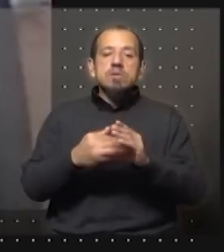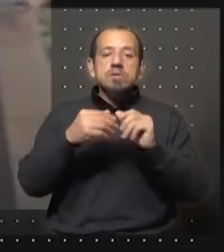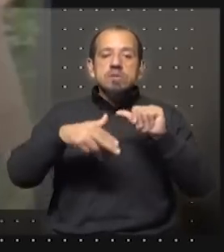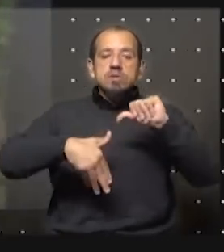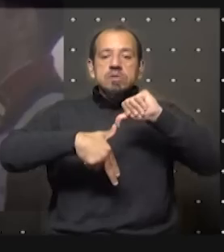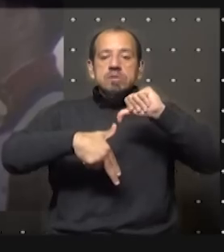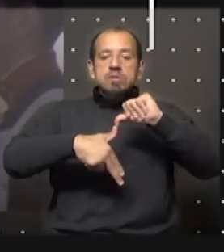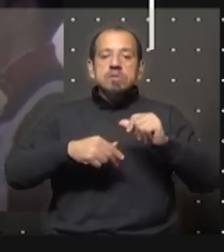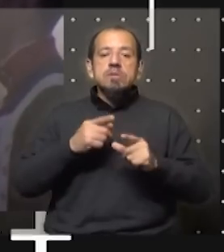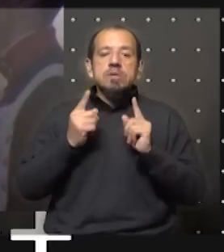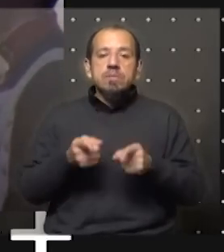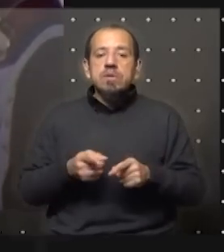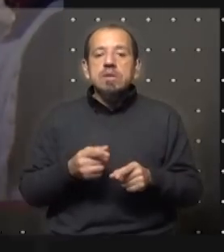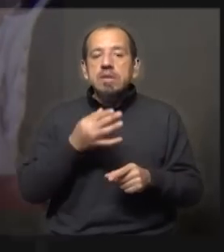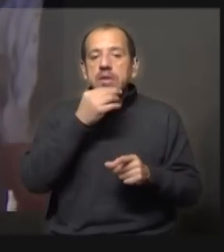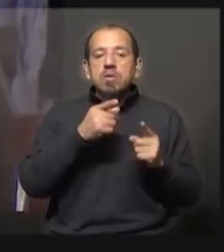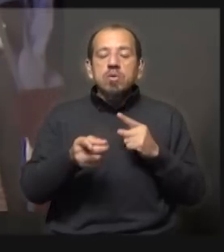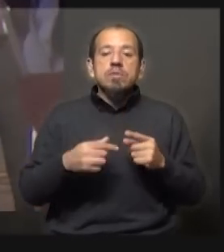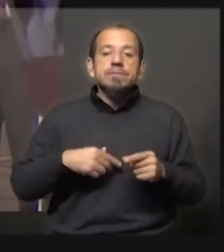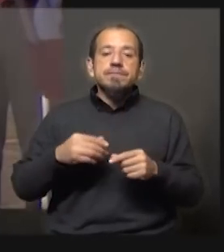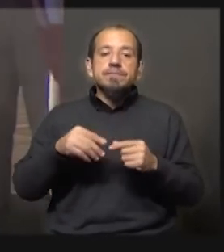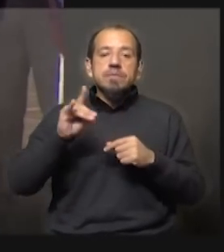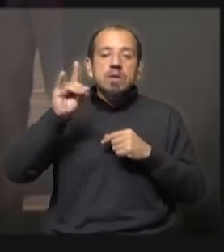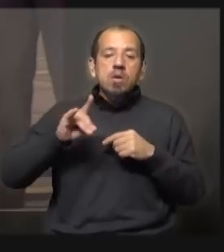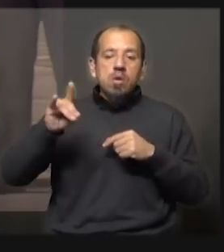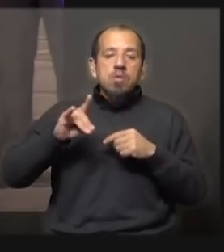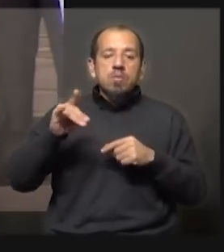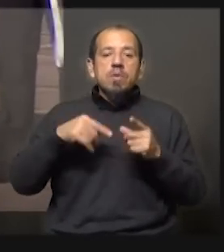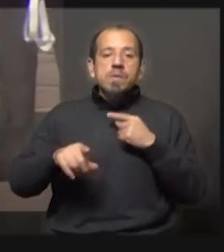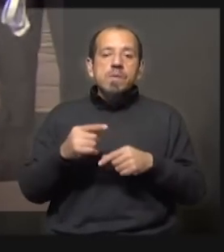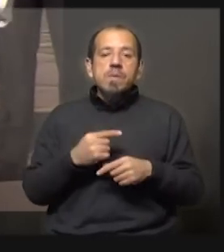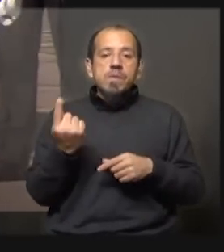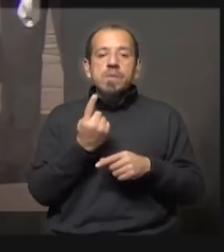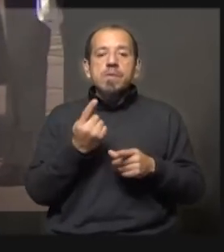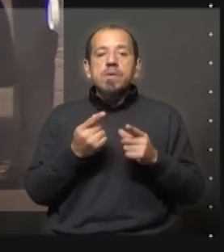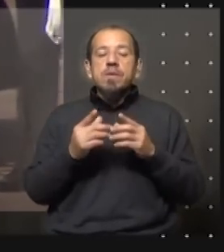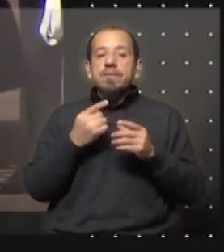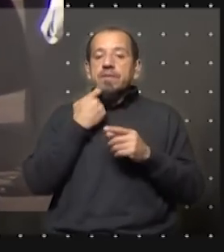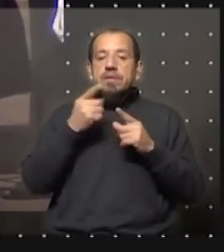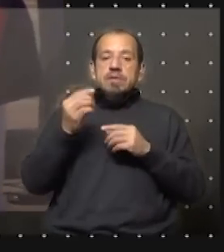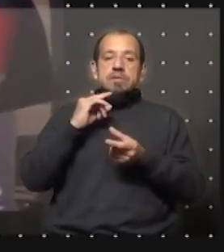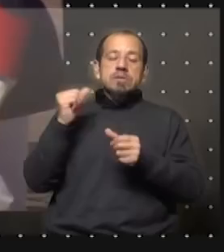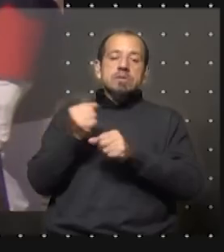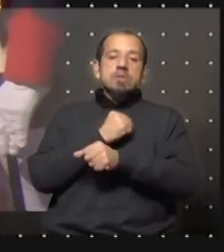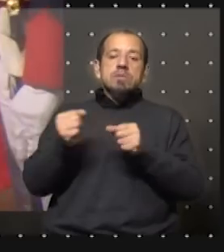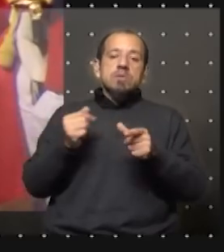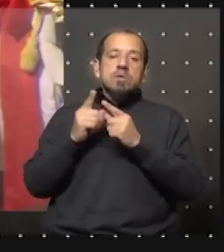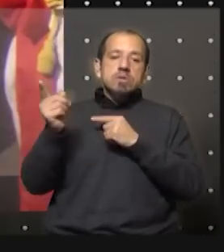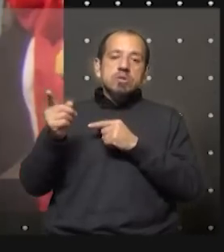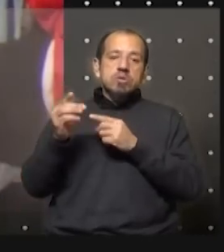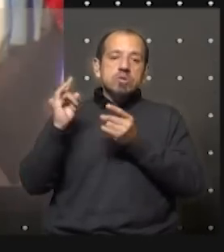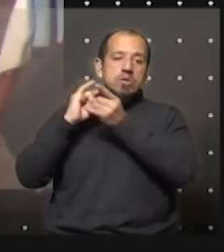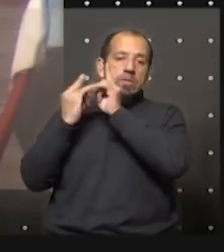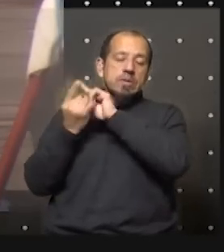región en esos foros también se comprometió a apurar el ingreso de Bolivia al bloque restando solo la aprobación del parlamento brasileño y fomentar el diálogo